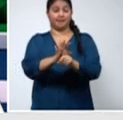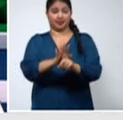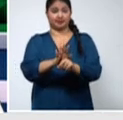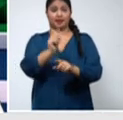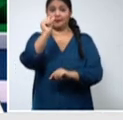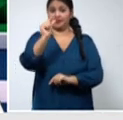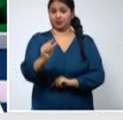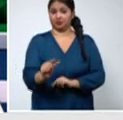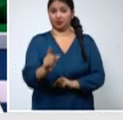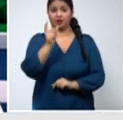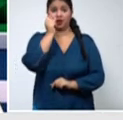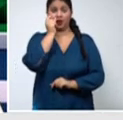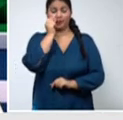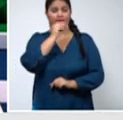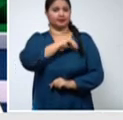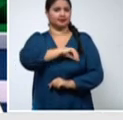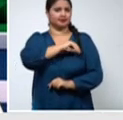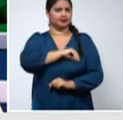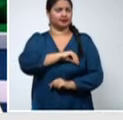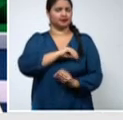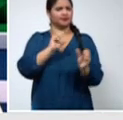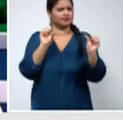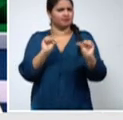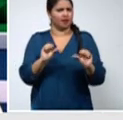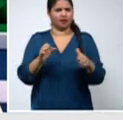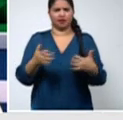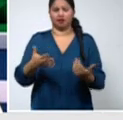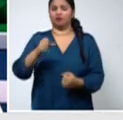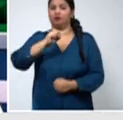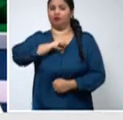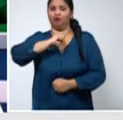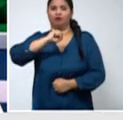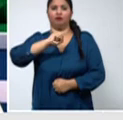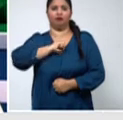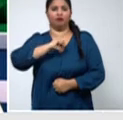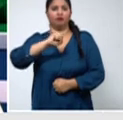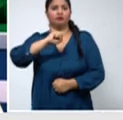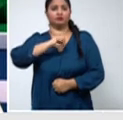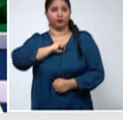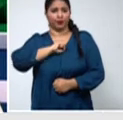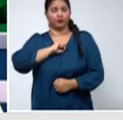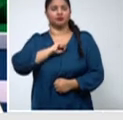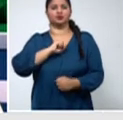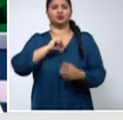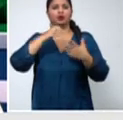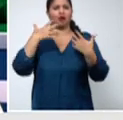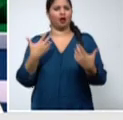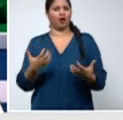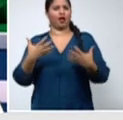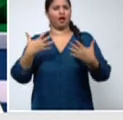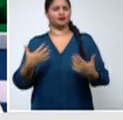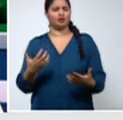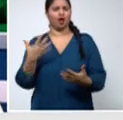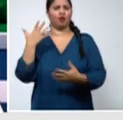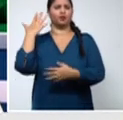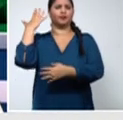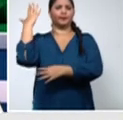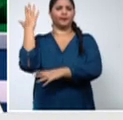con una sintomatología de tos, obstrucción nasal, decaimiento,